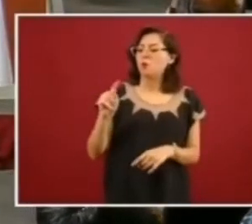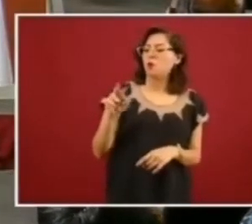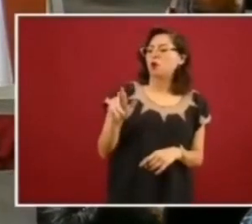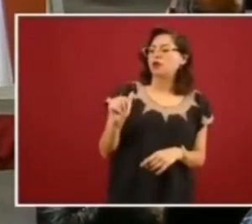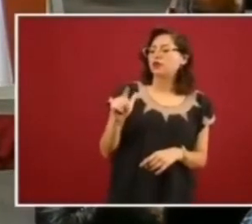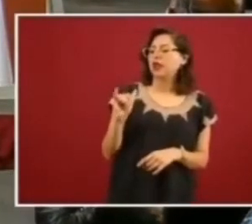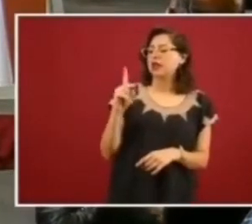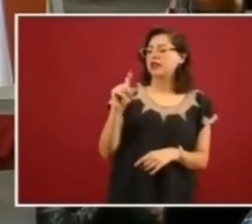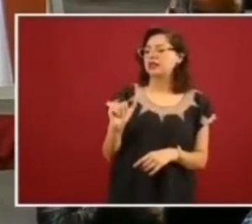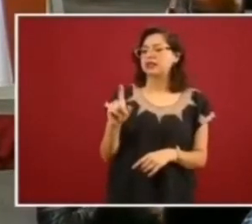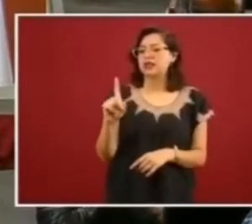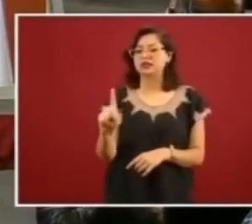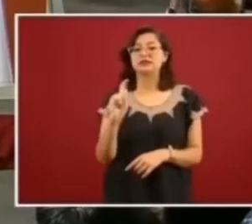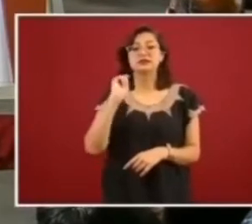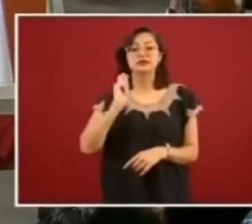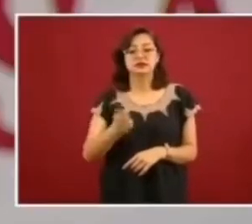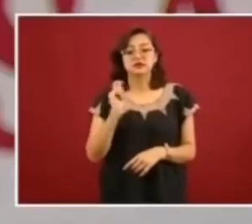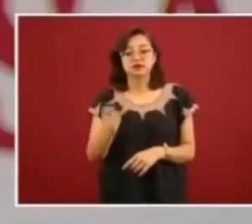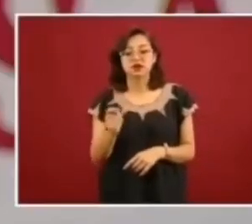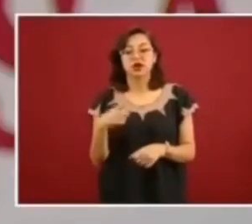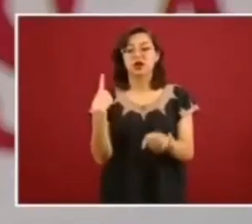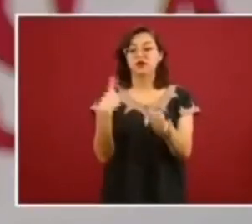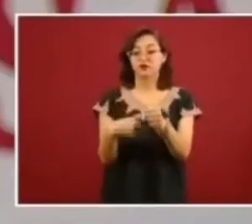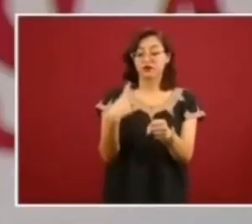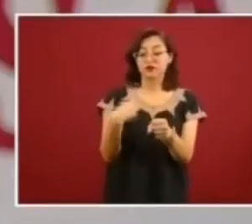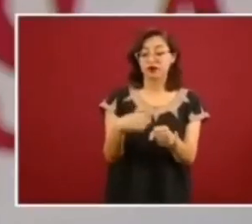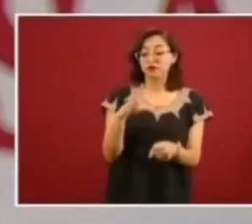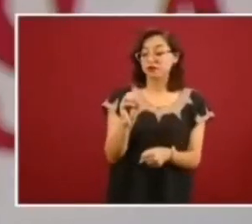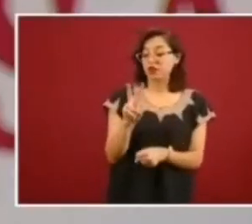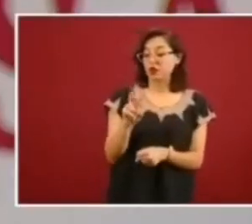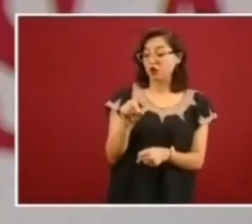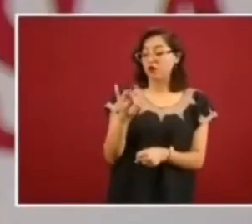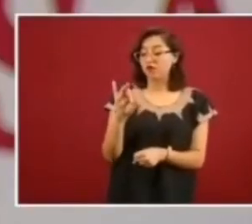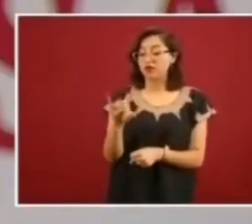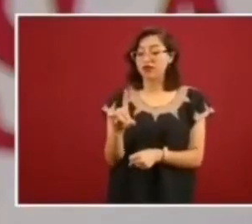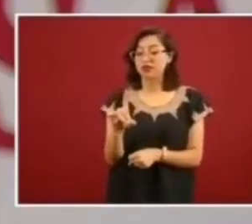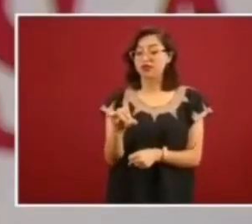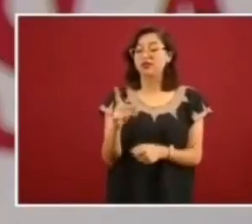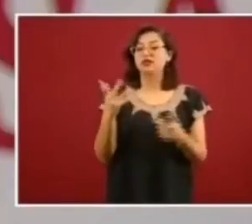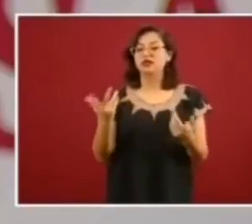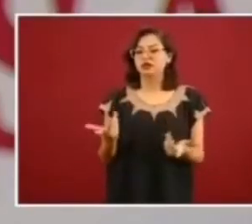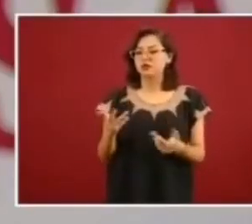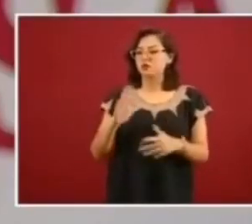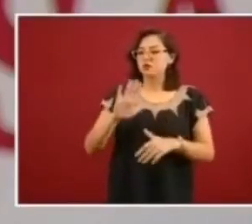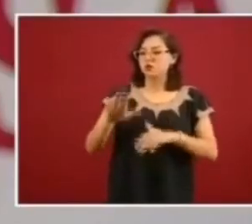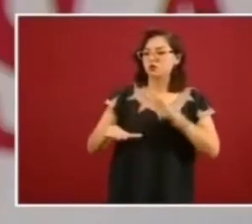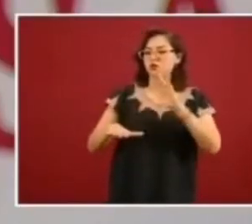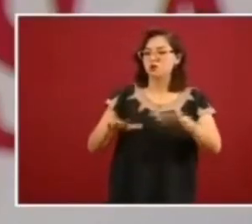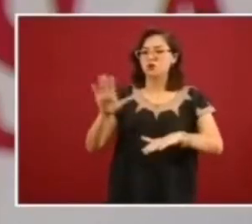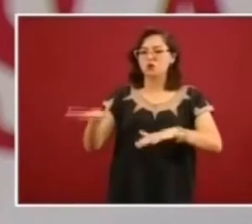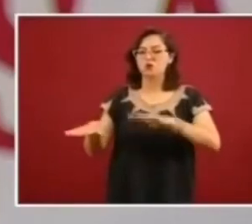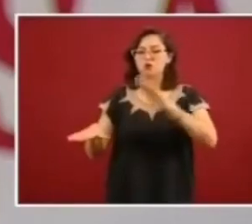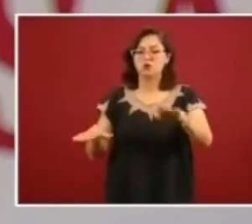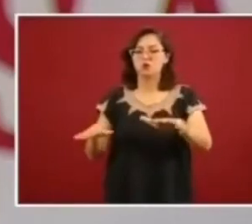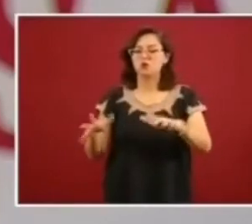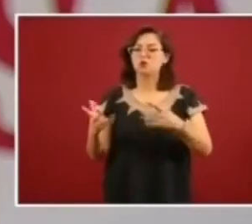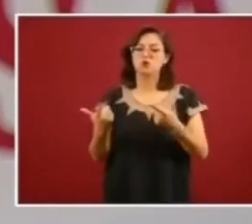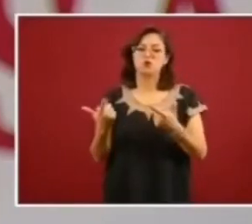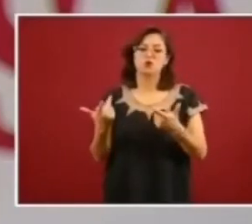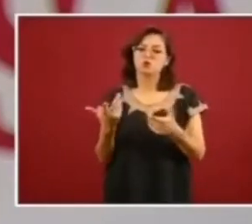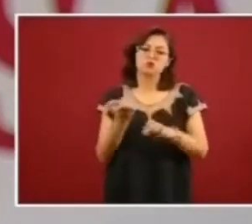es la contribución de cierta enfermedad, en este caso COVID, en las causas de muerte que presenta